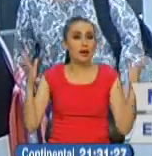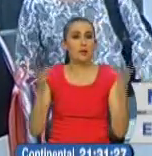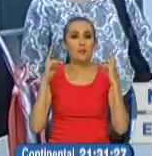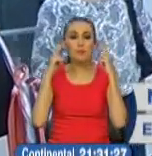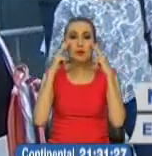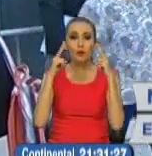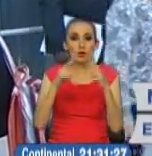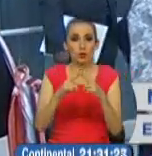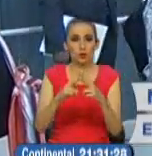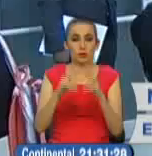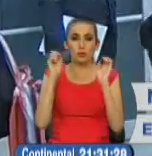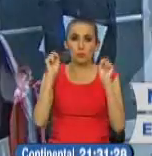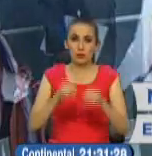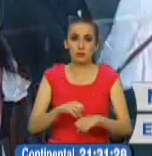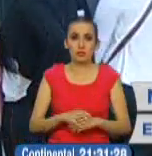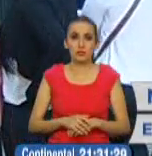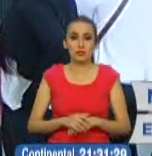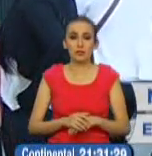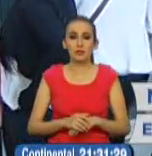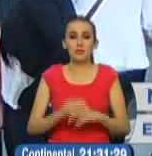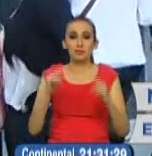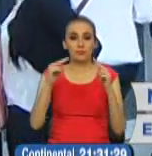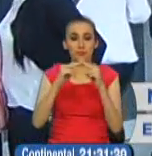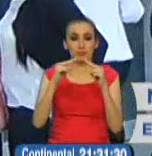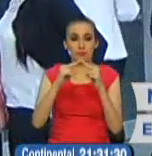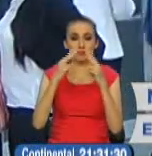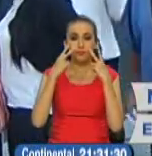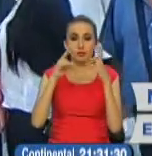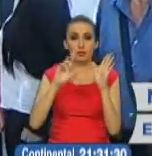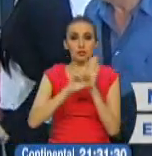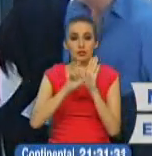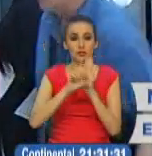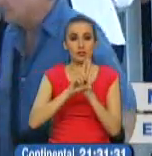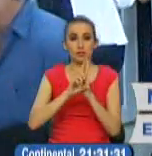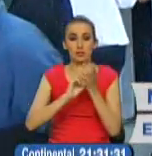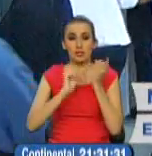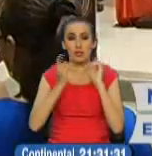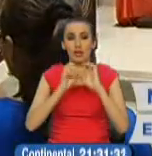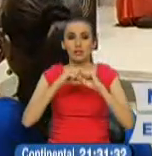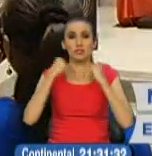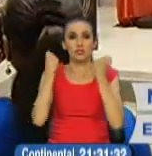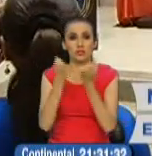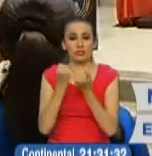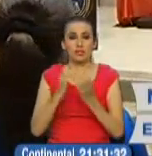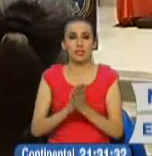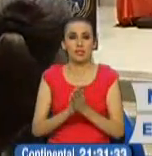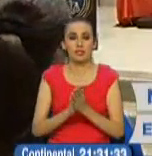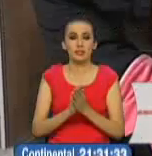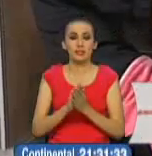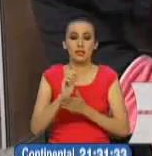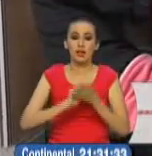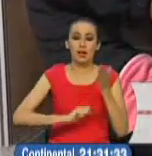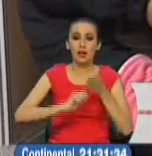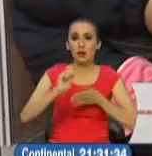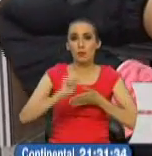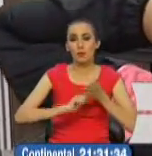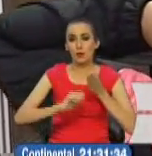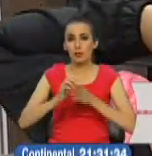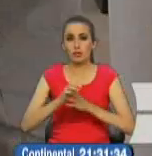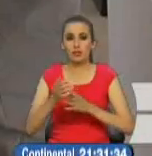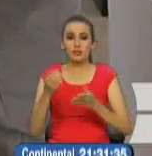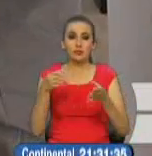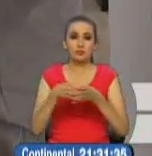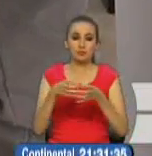está haciendo, para qué se lo está haciendo. Conocer no solo la reforma, también hacerla conocer a la sociedad. Abordar aspectos como la tenencia